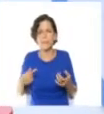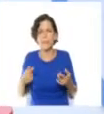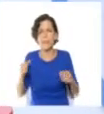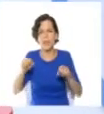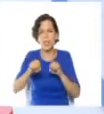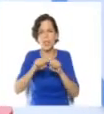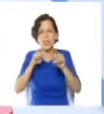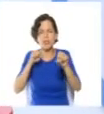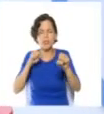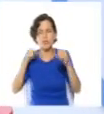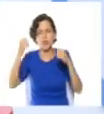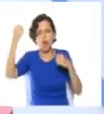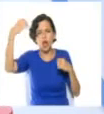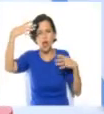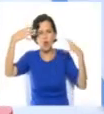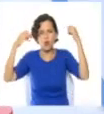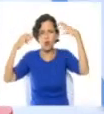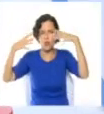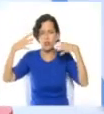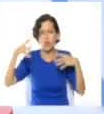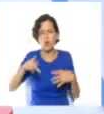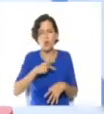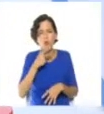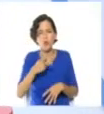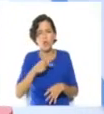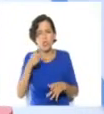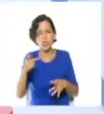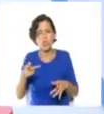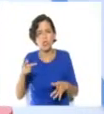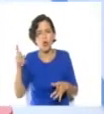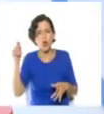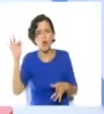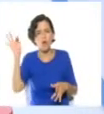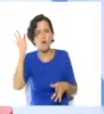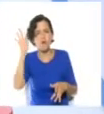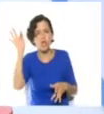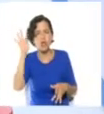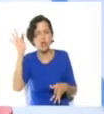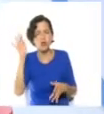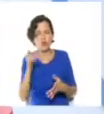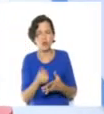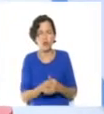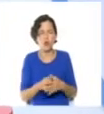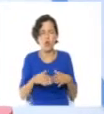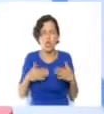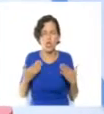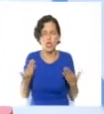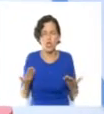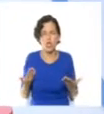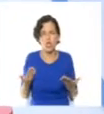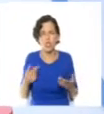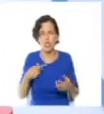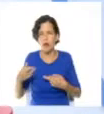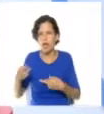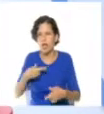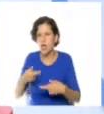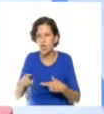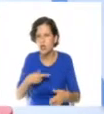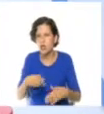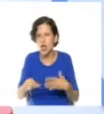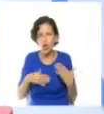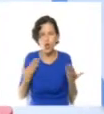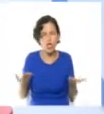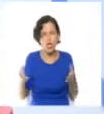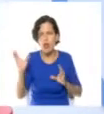las luces, un filósofo político, es decir, un filósofo que estaba relacionado con lo que es